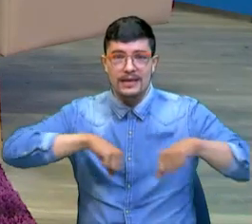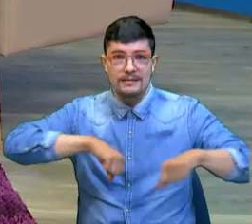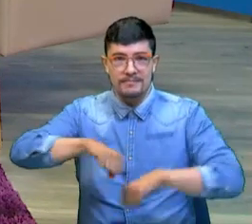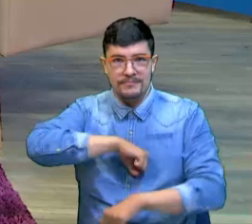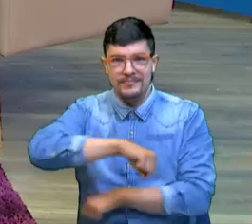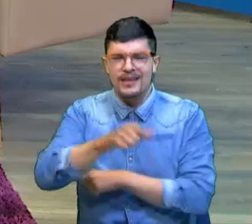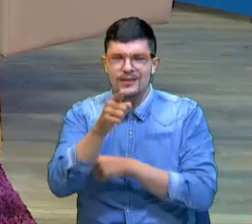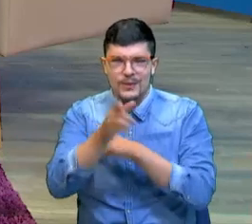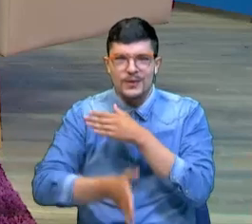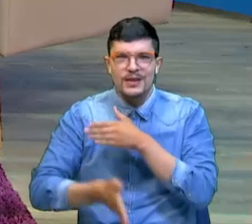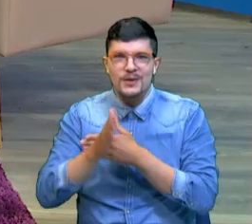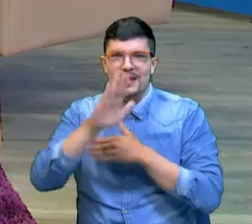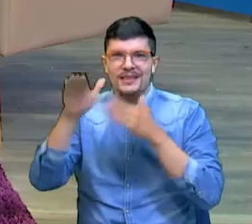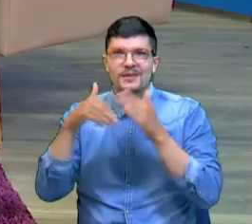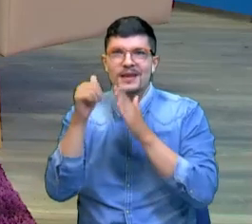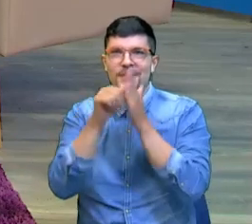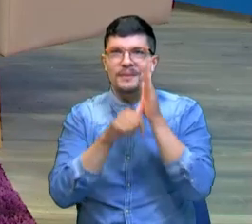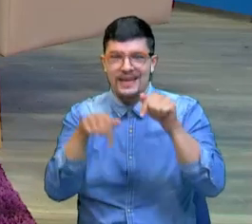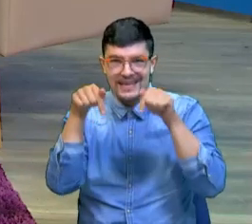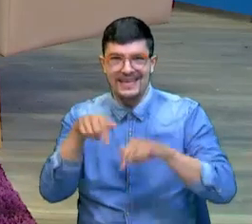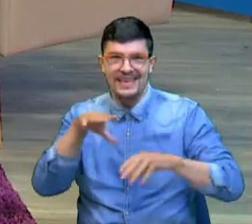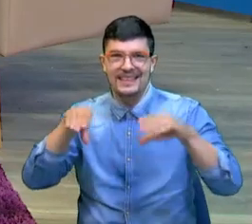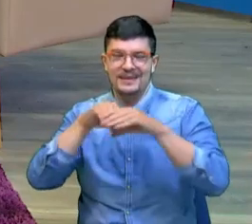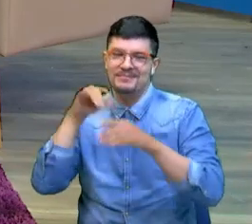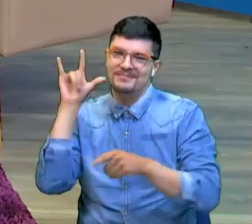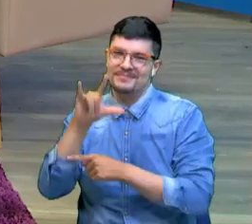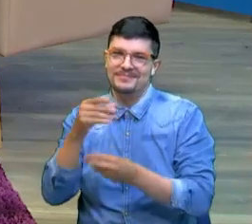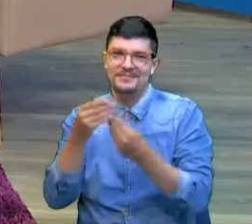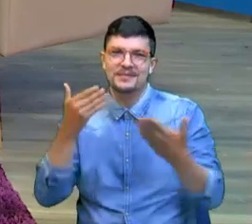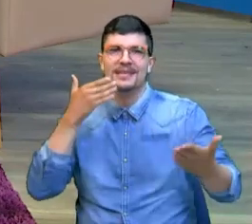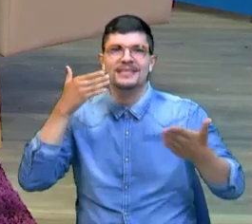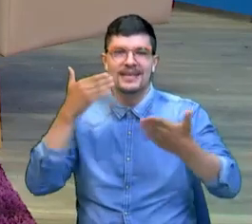Continúen con toda la programación del Canal TRO. Bendiciones, feliz tarde.